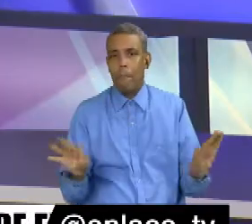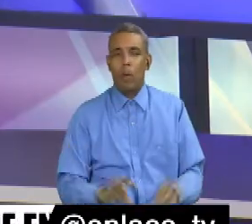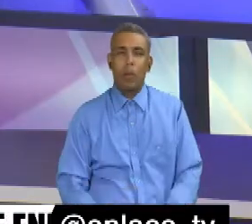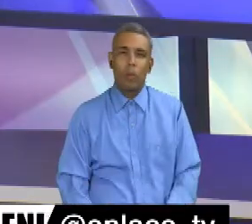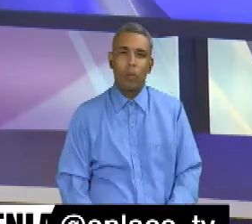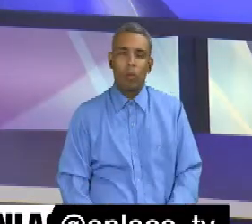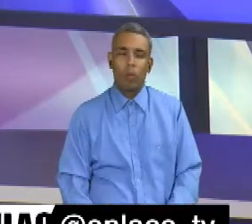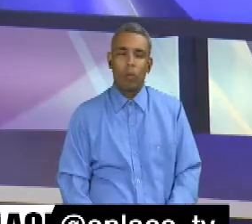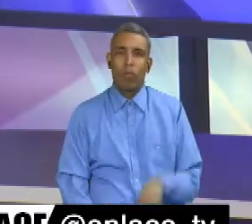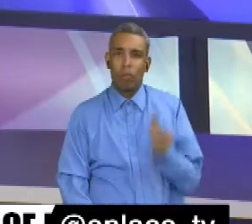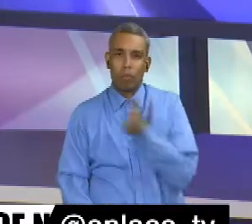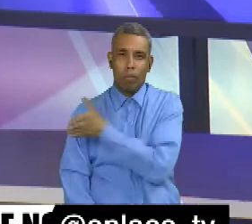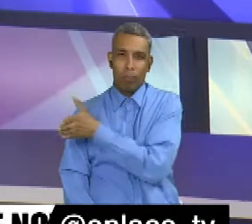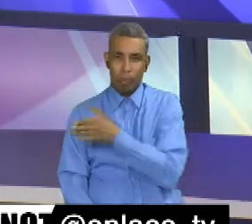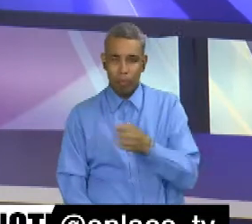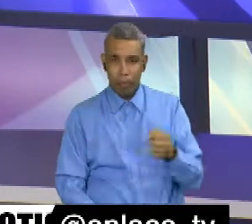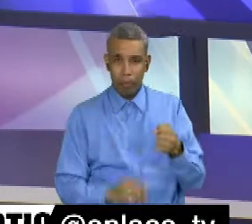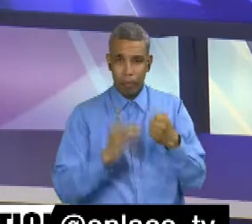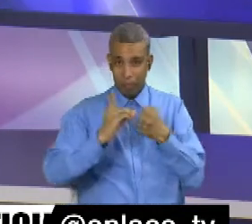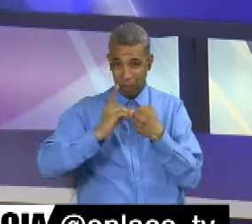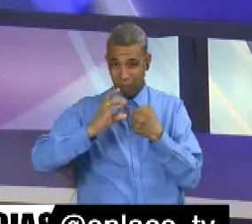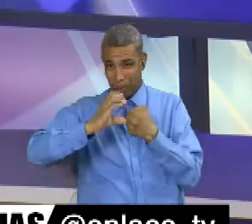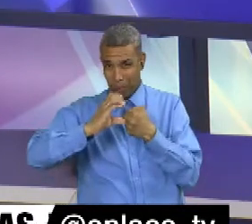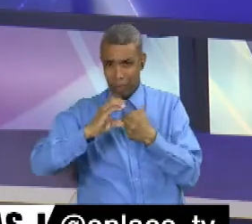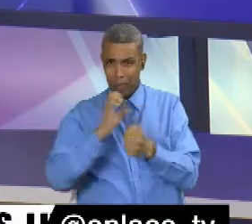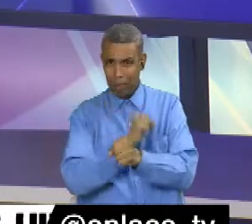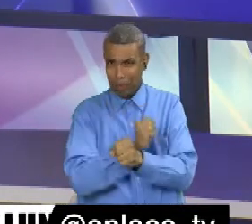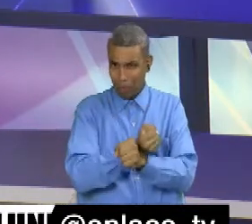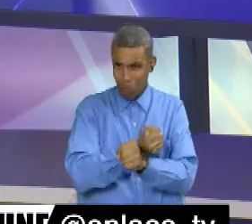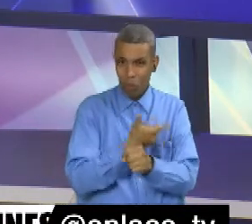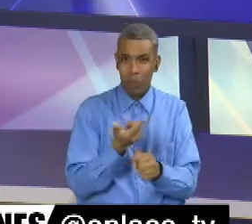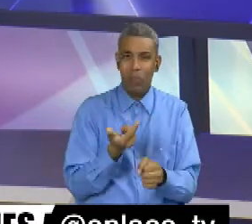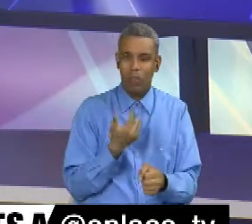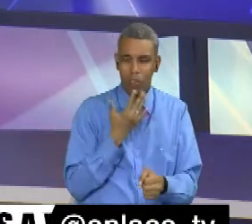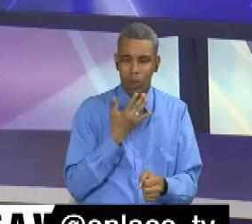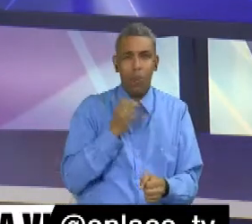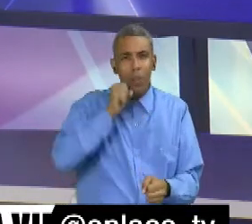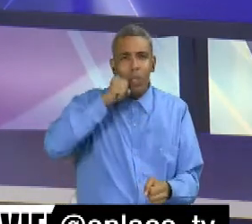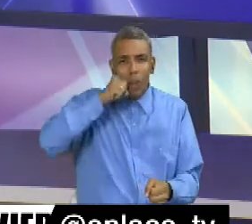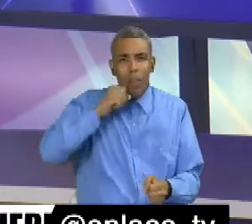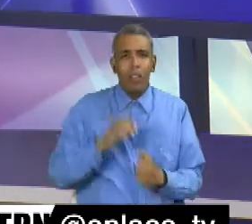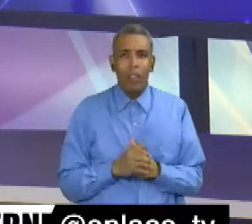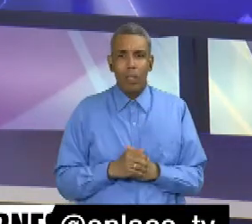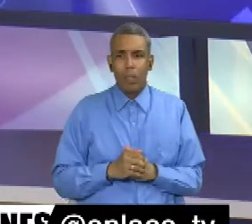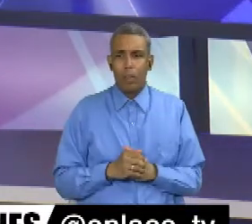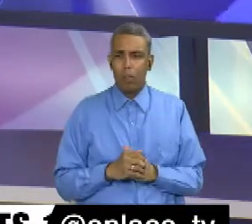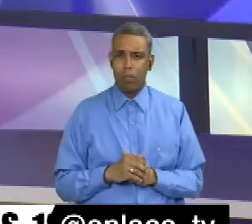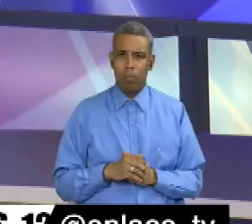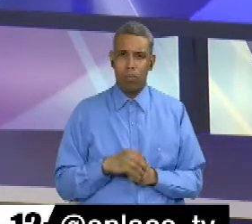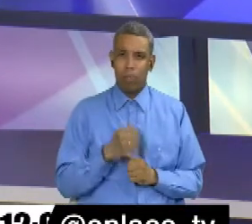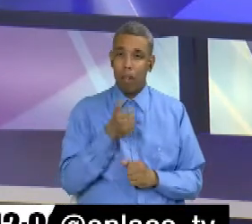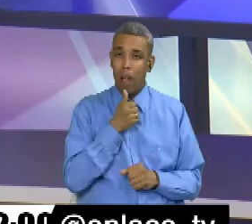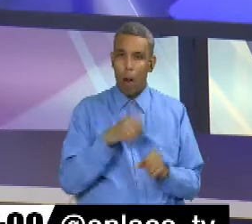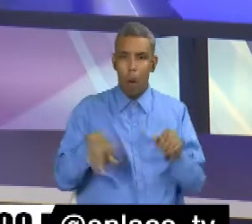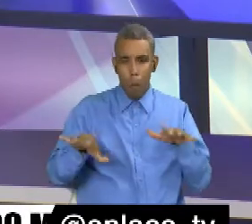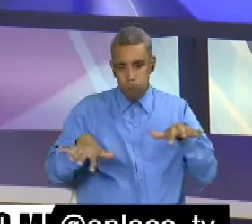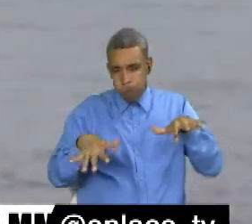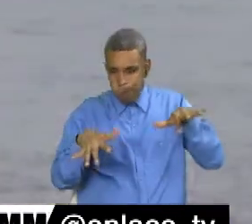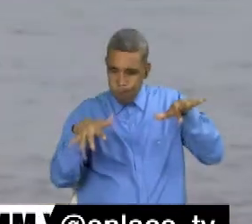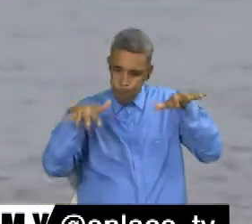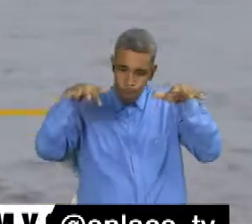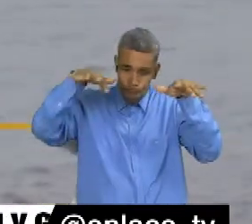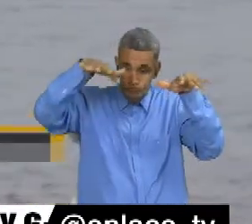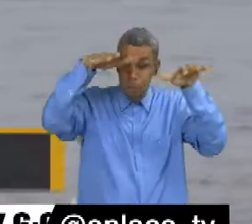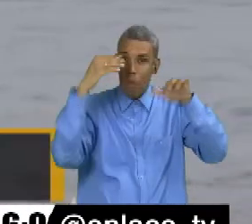La Defensa Civil continúa con la búsqueda de una mujer que se habría lanzado a las aguas del río Magdalena a la altura del municipio de Puerto Wilches.